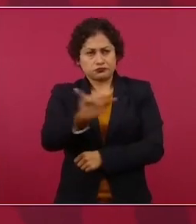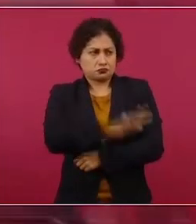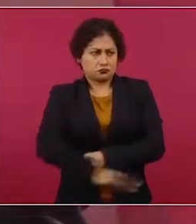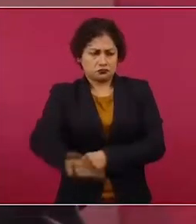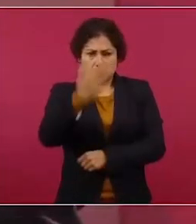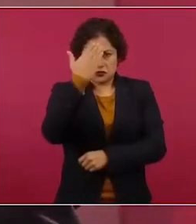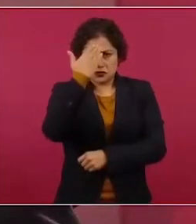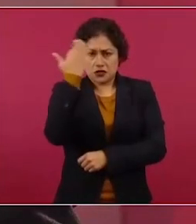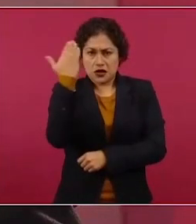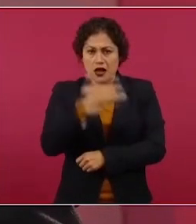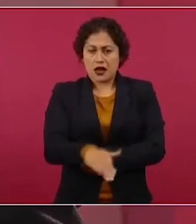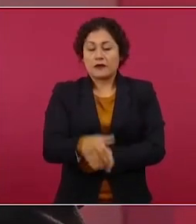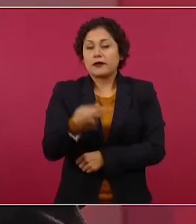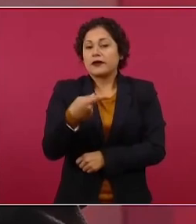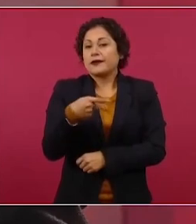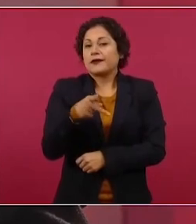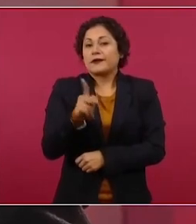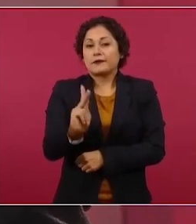completamente